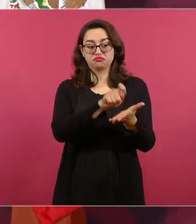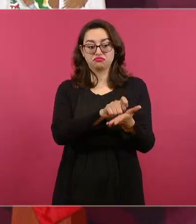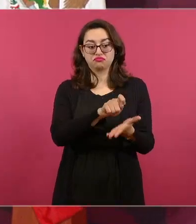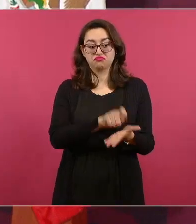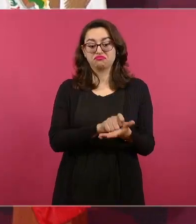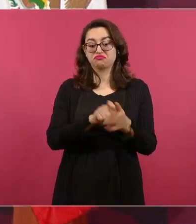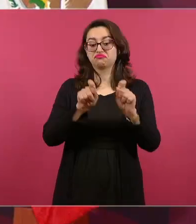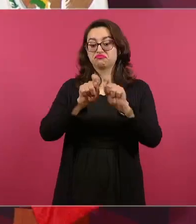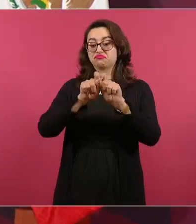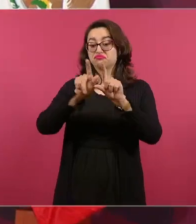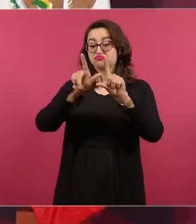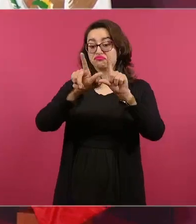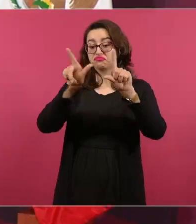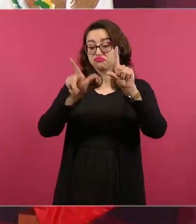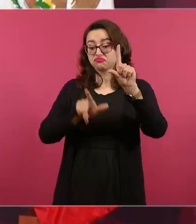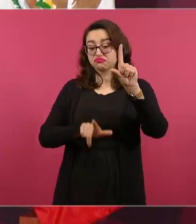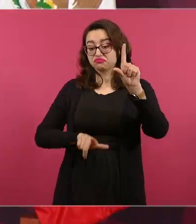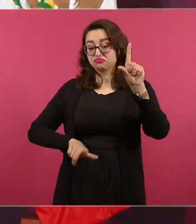más